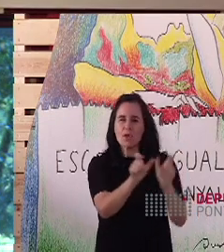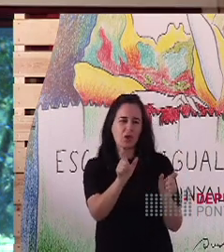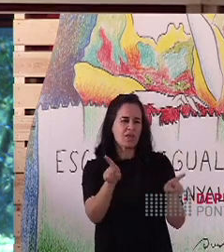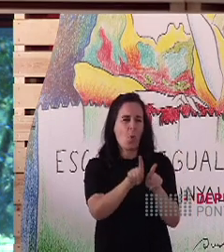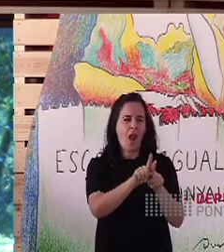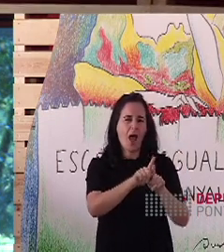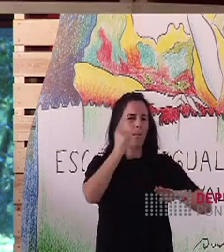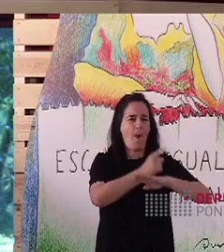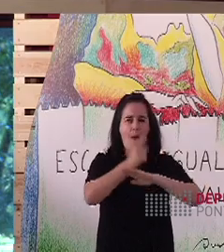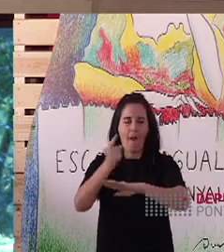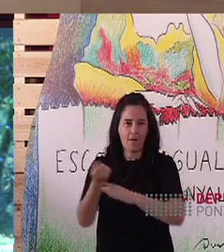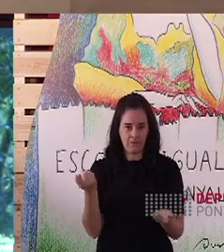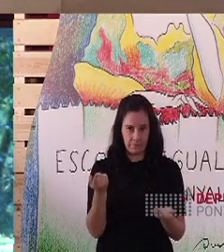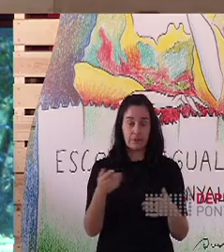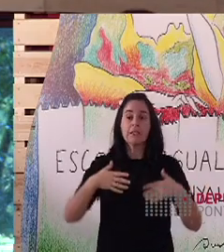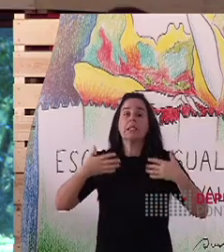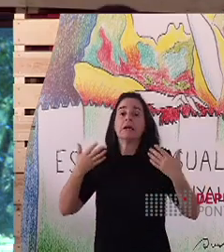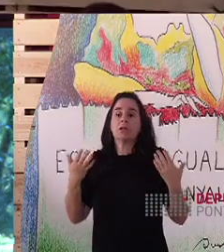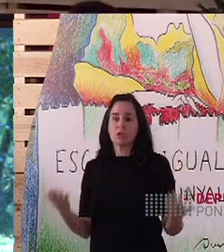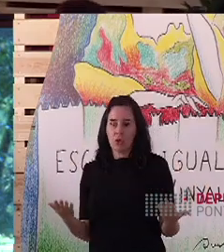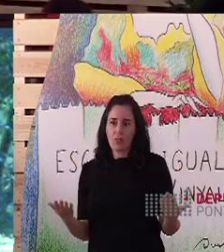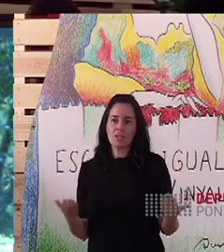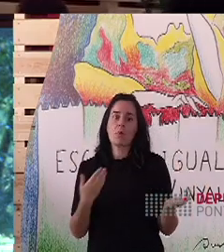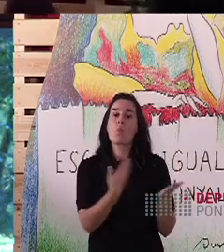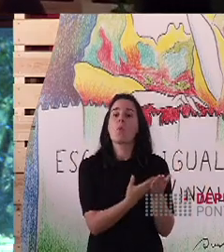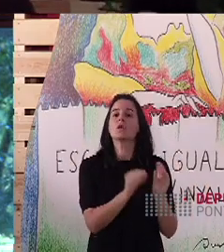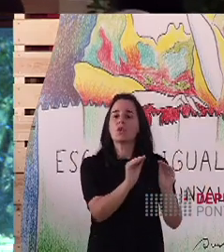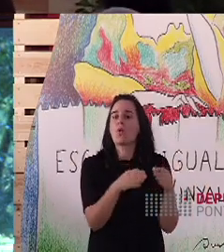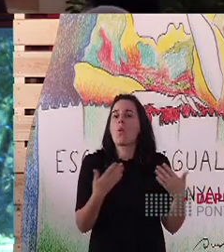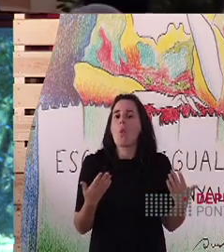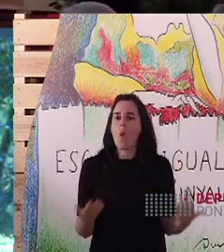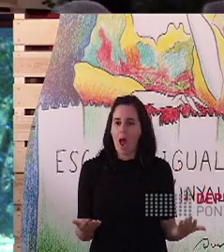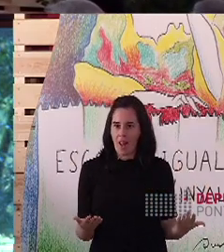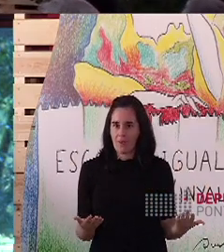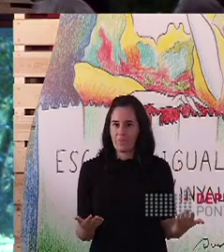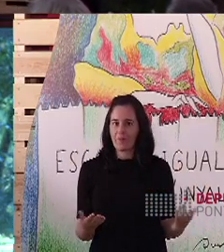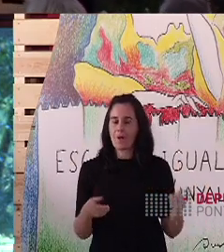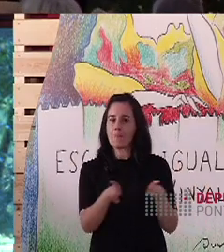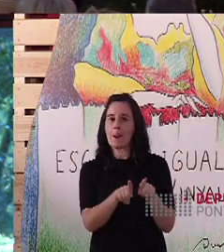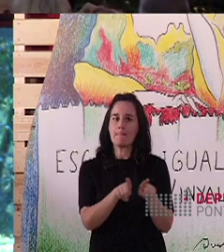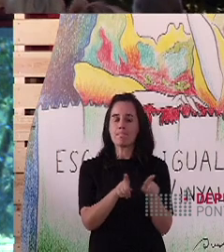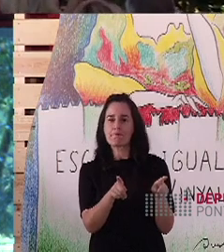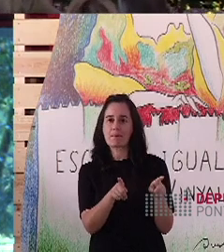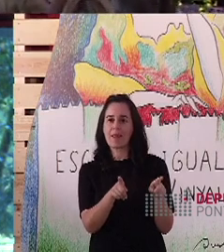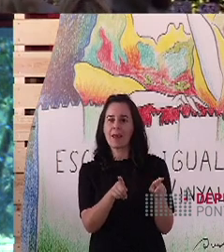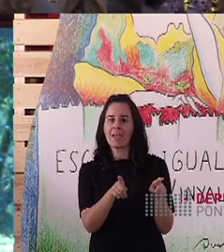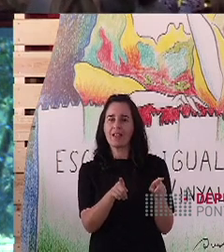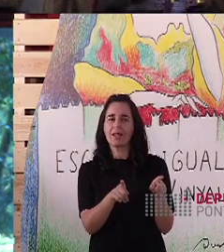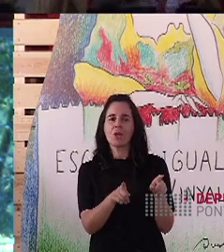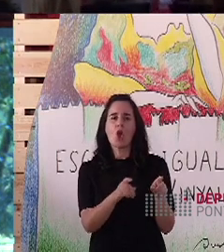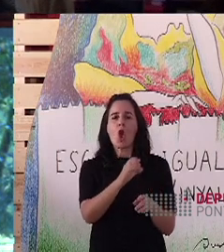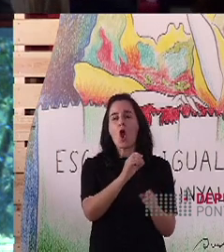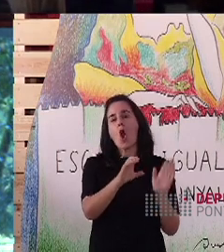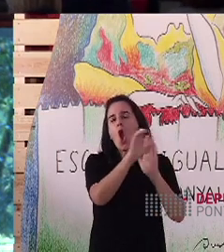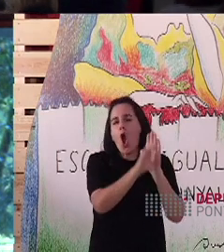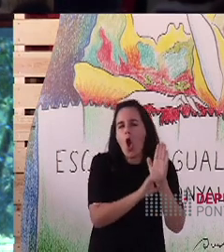individuos. De tal manera que su propuesta era debilitar los rígidos